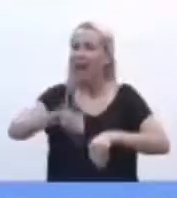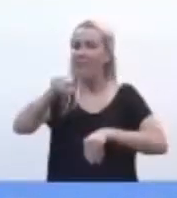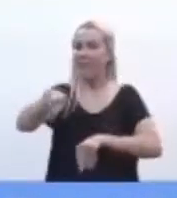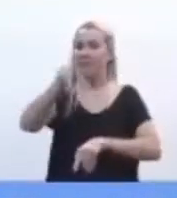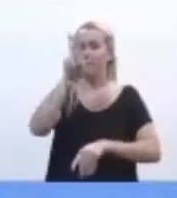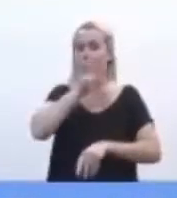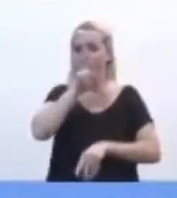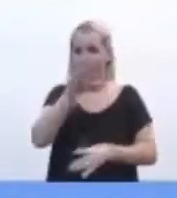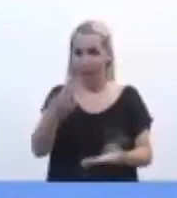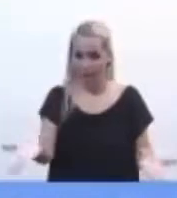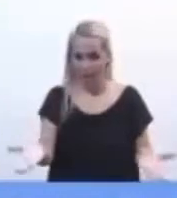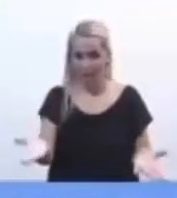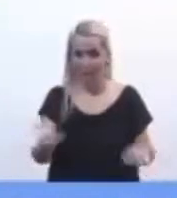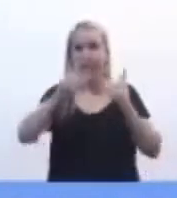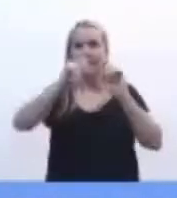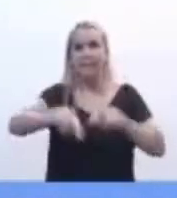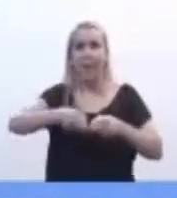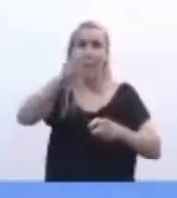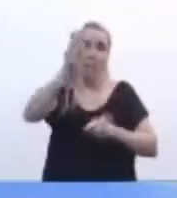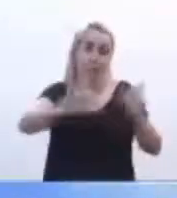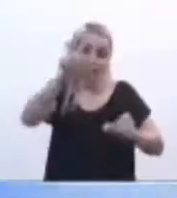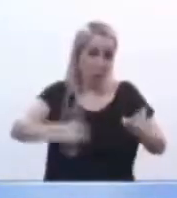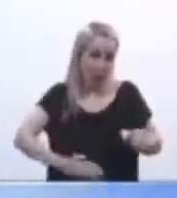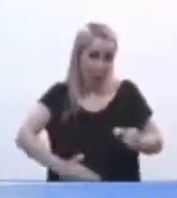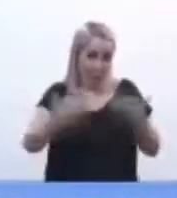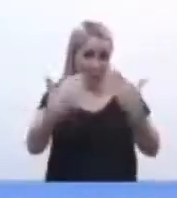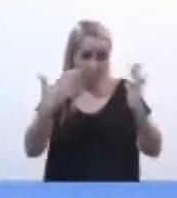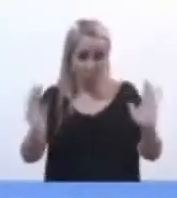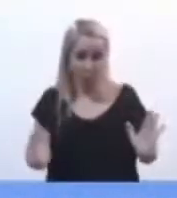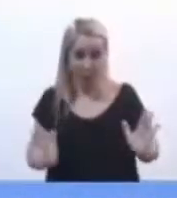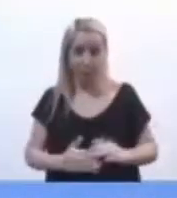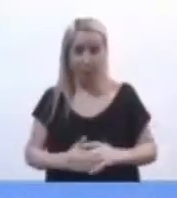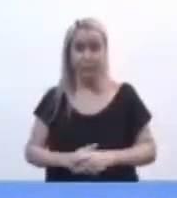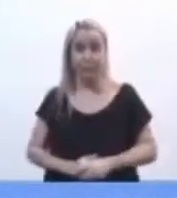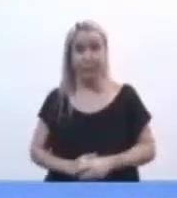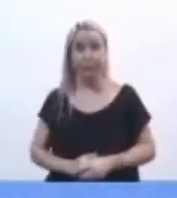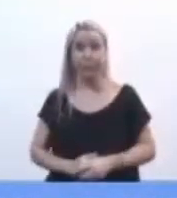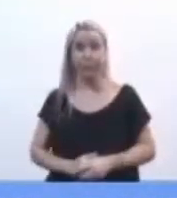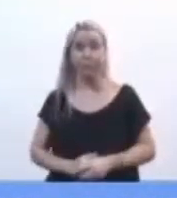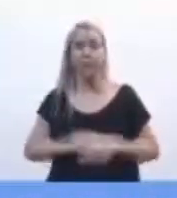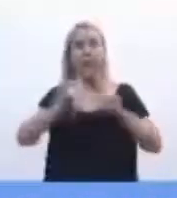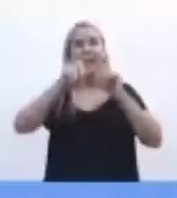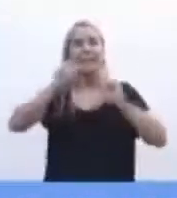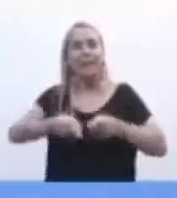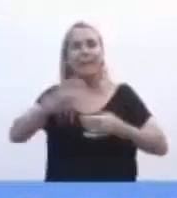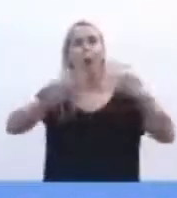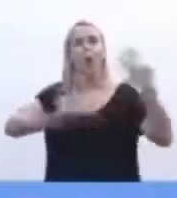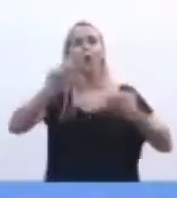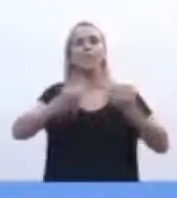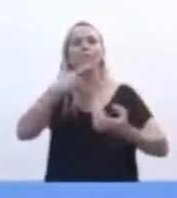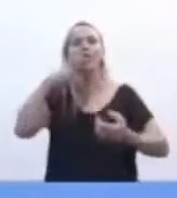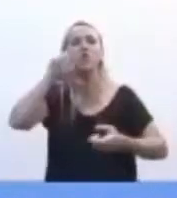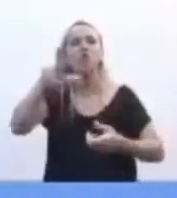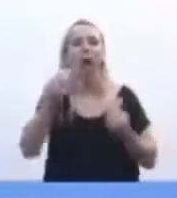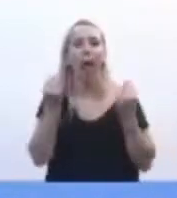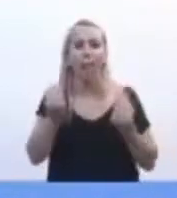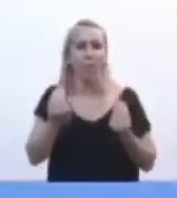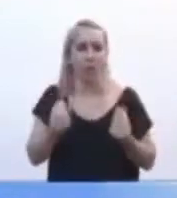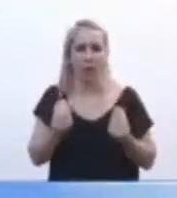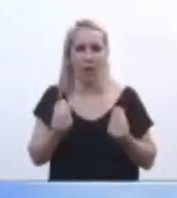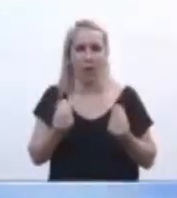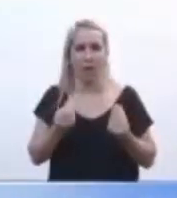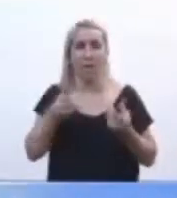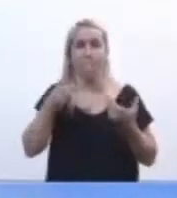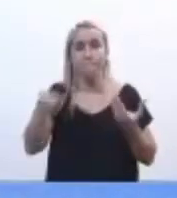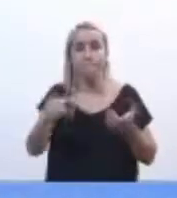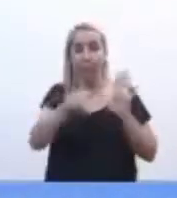mujeres o de esas personas gestantes es también una cuestión de justicia social porque